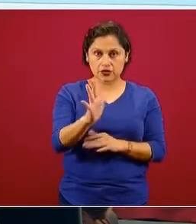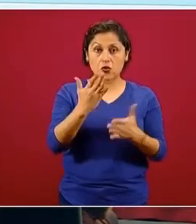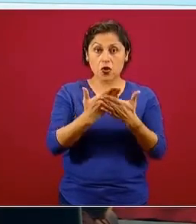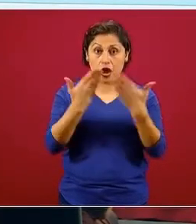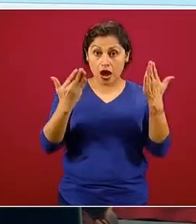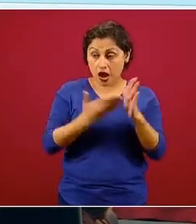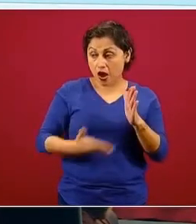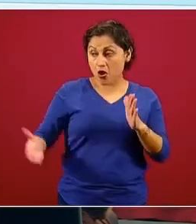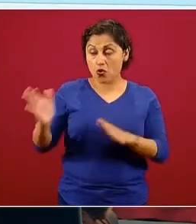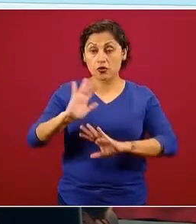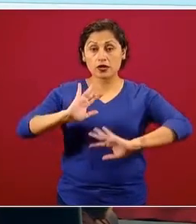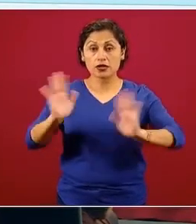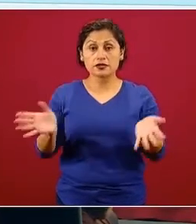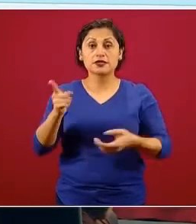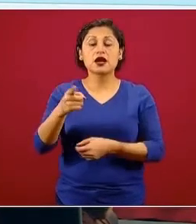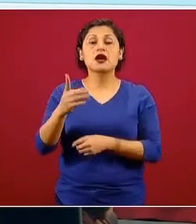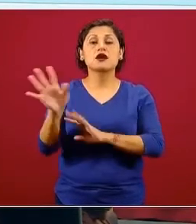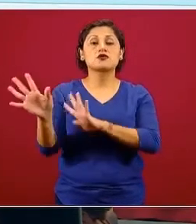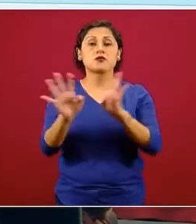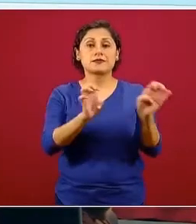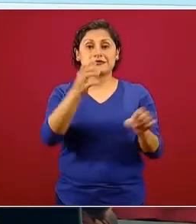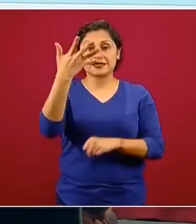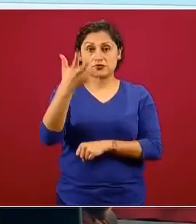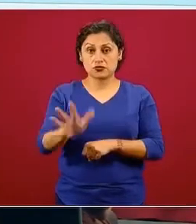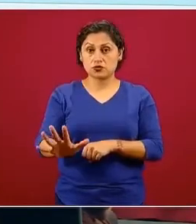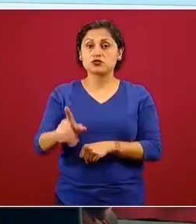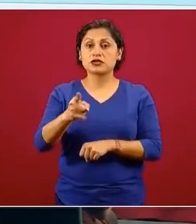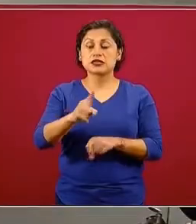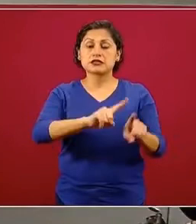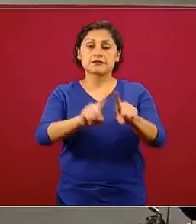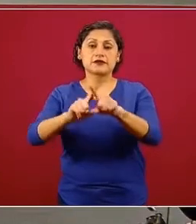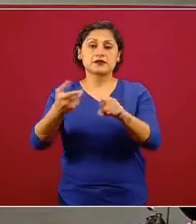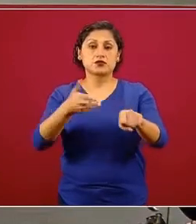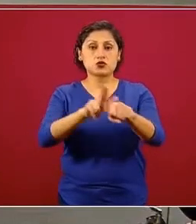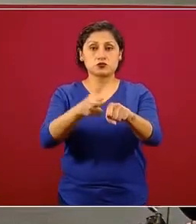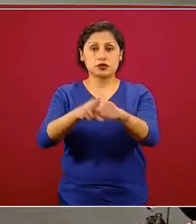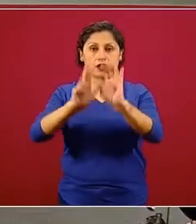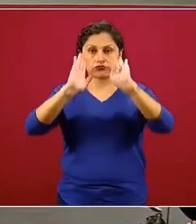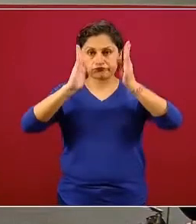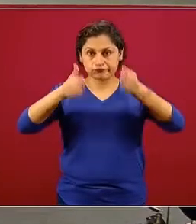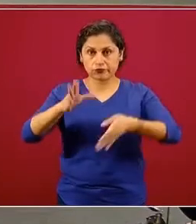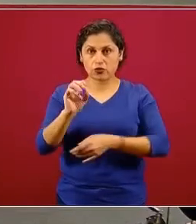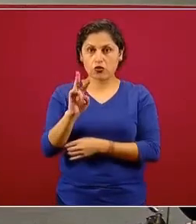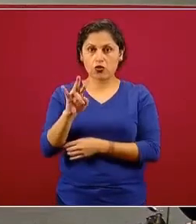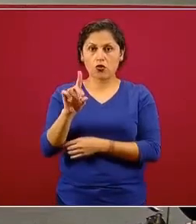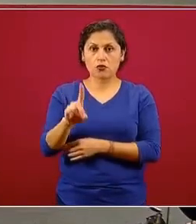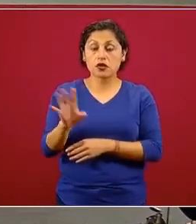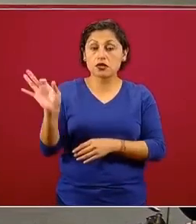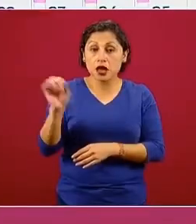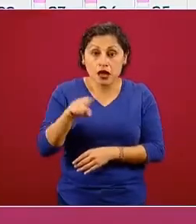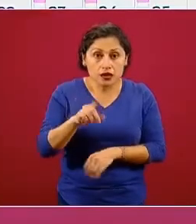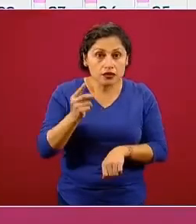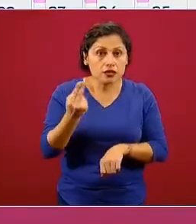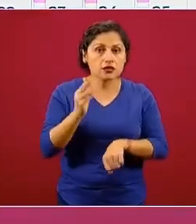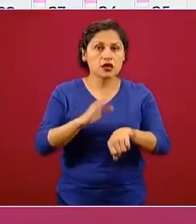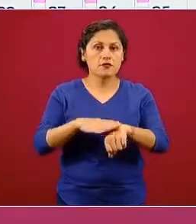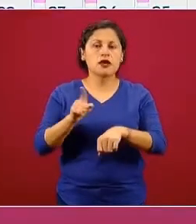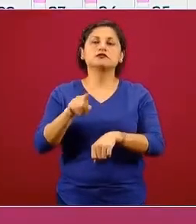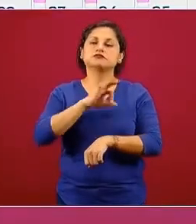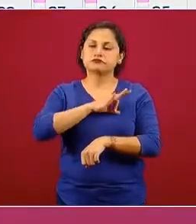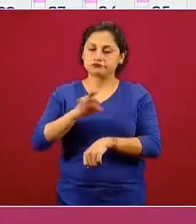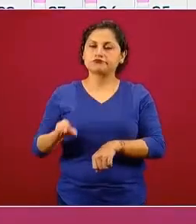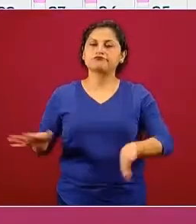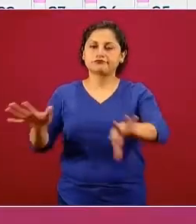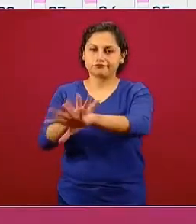de 910 hospitales designados y lo seguiremos ampliando conforme sea necesario. No todos